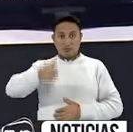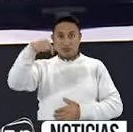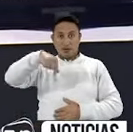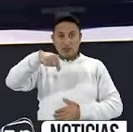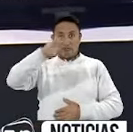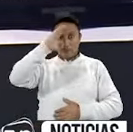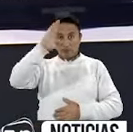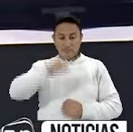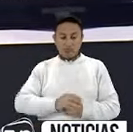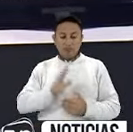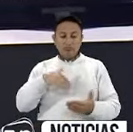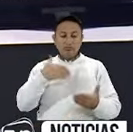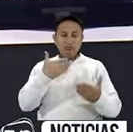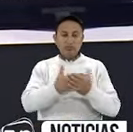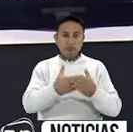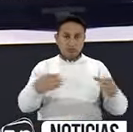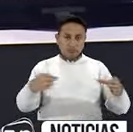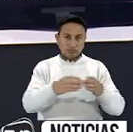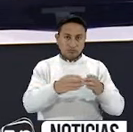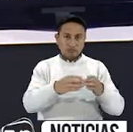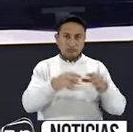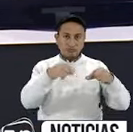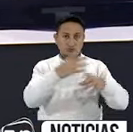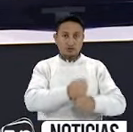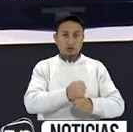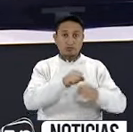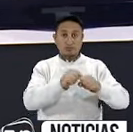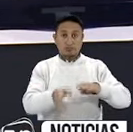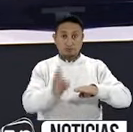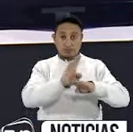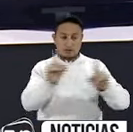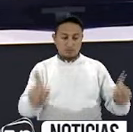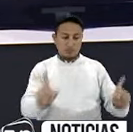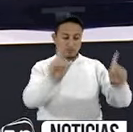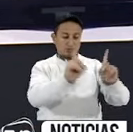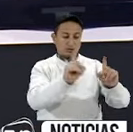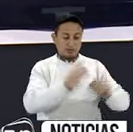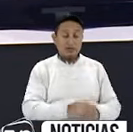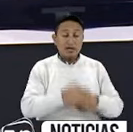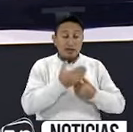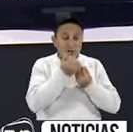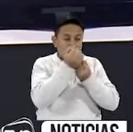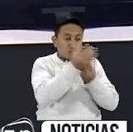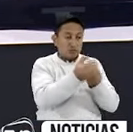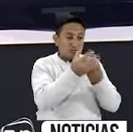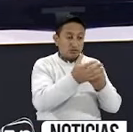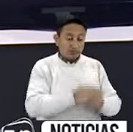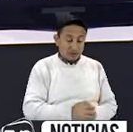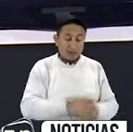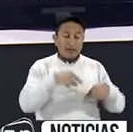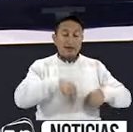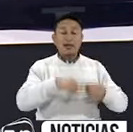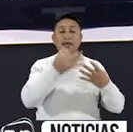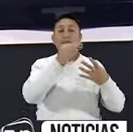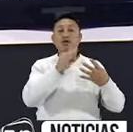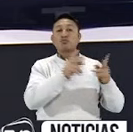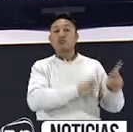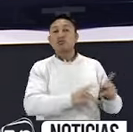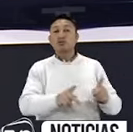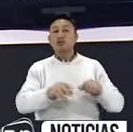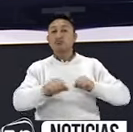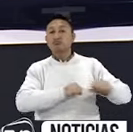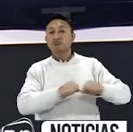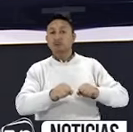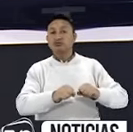Interior comparecieron ante la Comisión de Soberanía y Seguridad de la Asamblea para brindar información sobre el presupuesto, planificación y